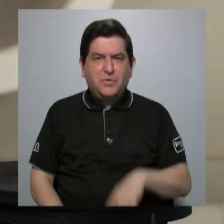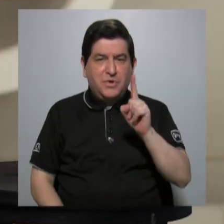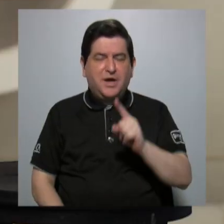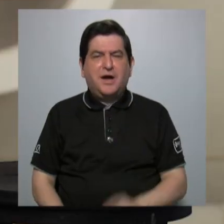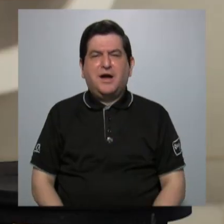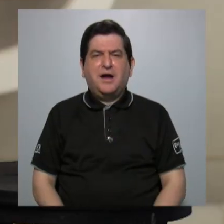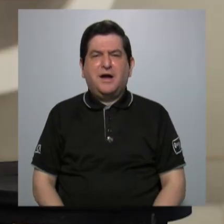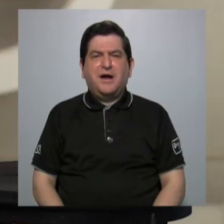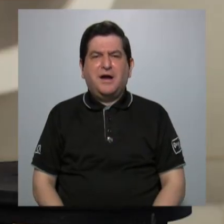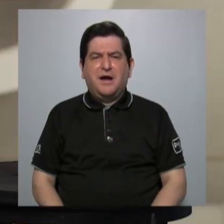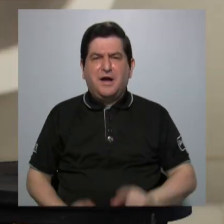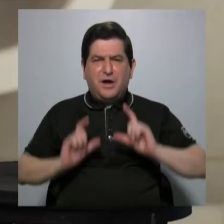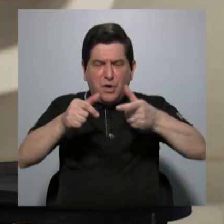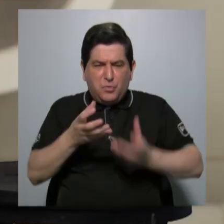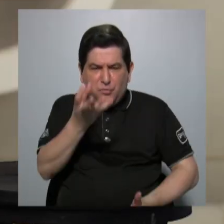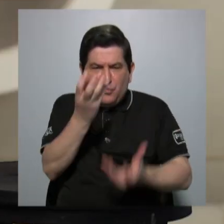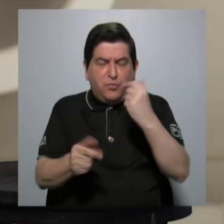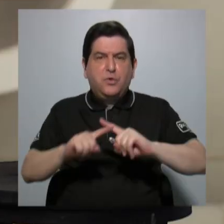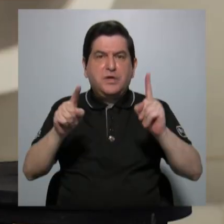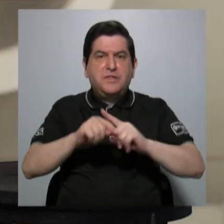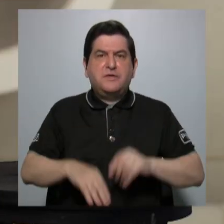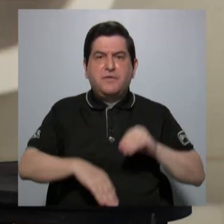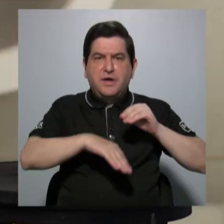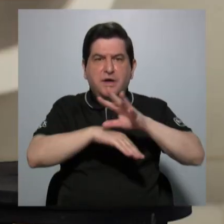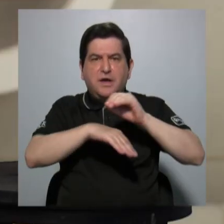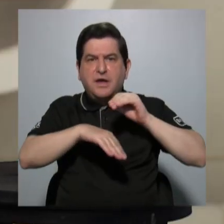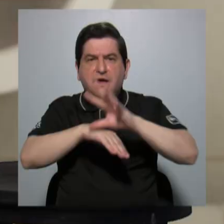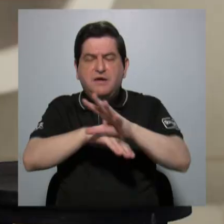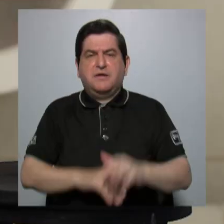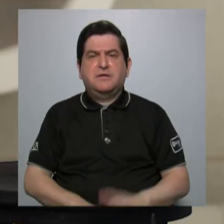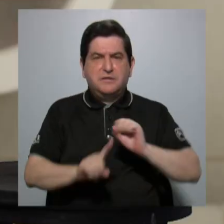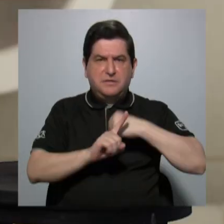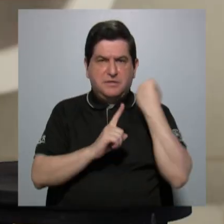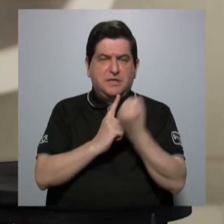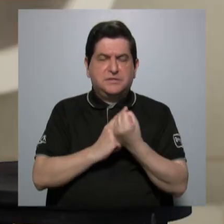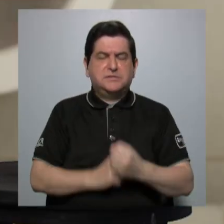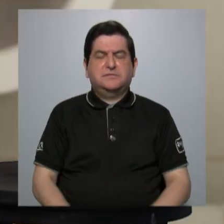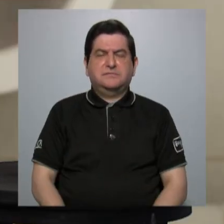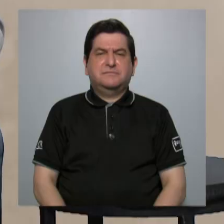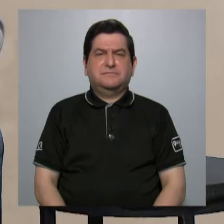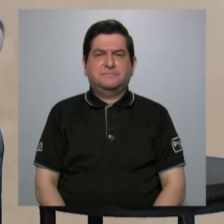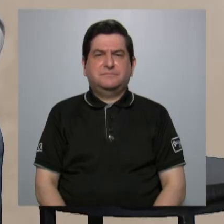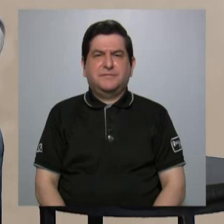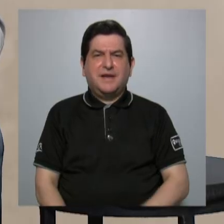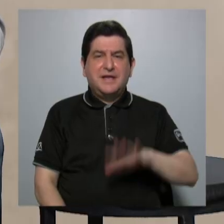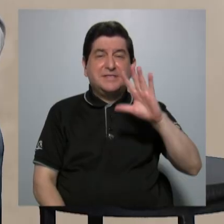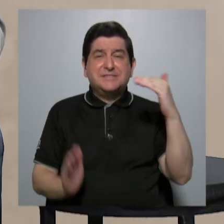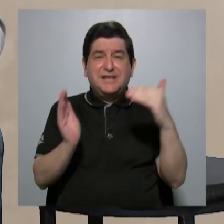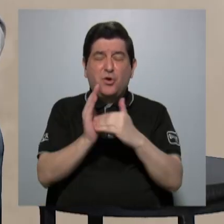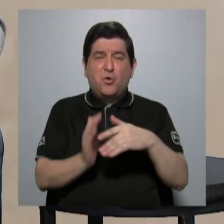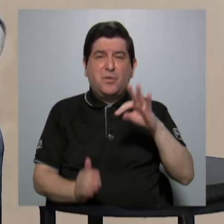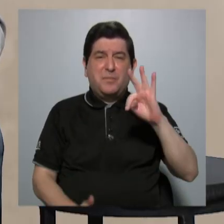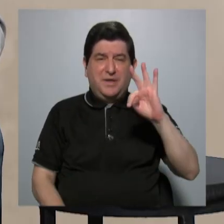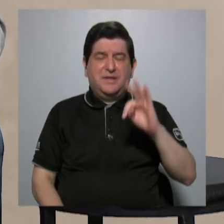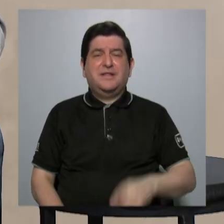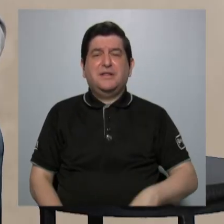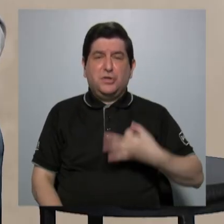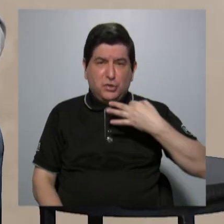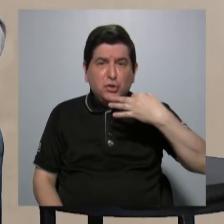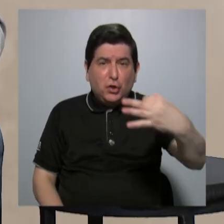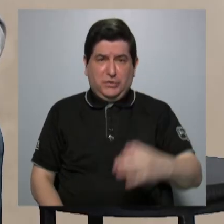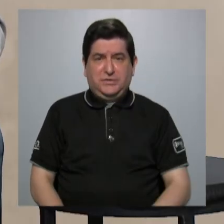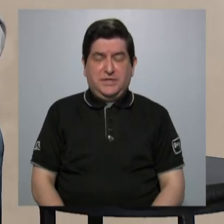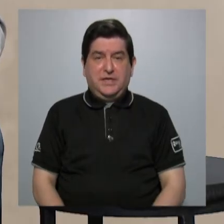un incinerador, y hay un montón de implicaciones que ahí tenés algunas cuestiones que plantear. 5.000 toneladas diarias.